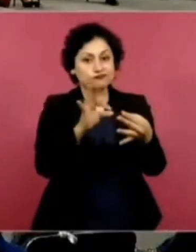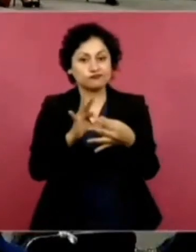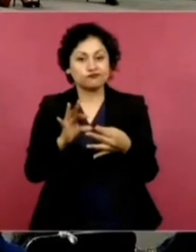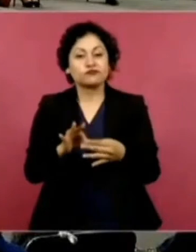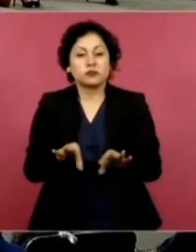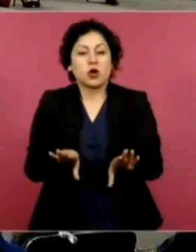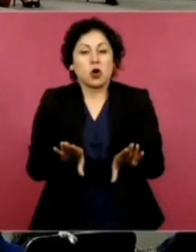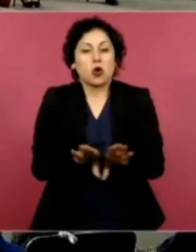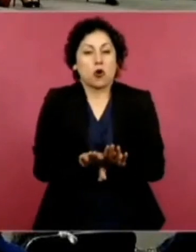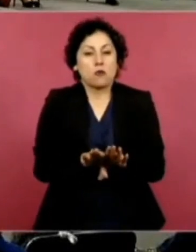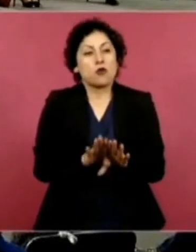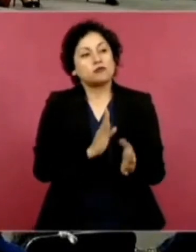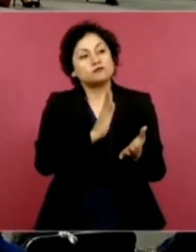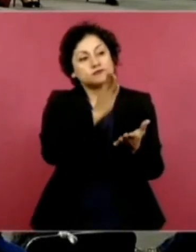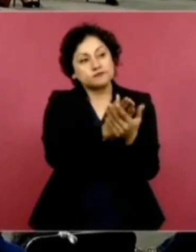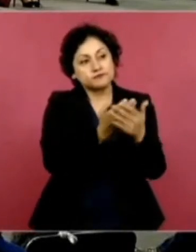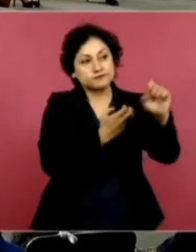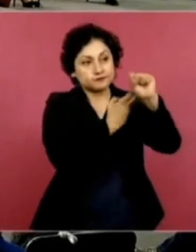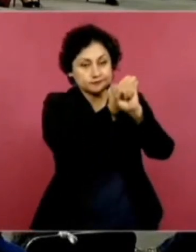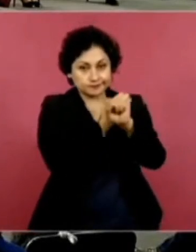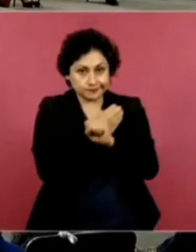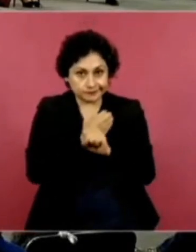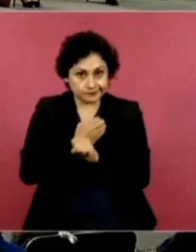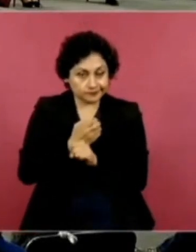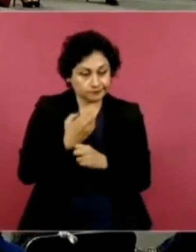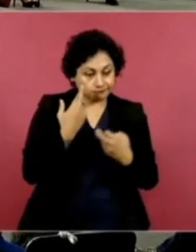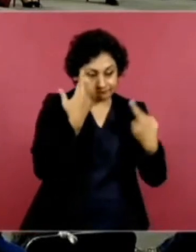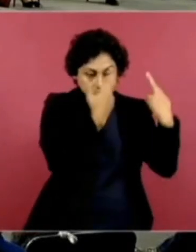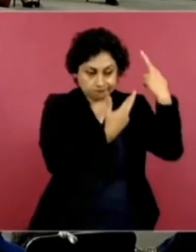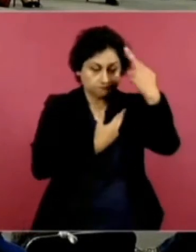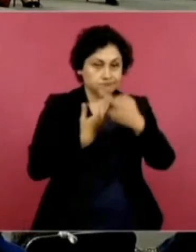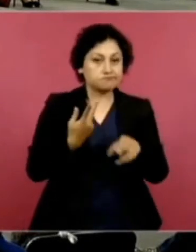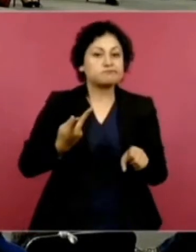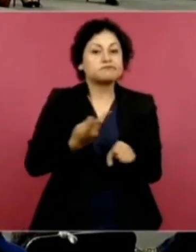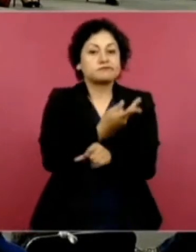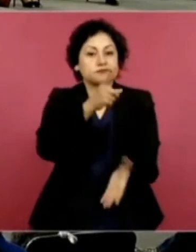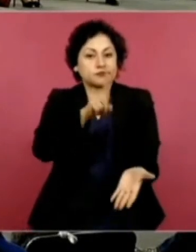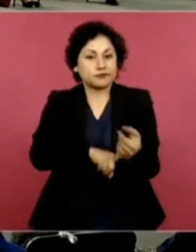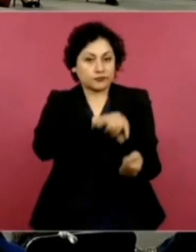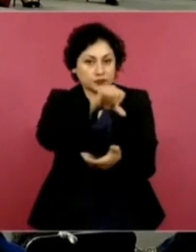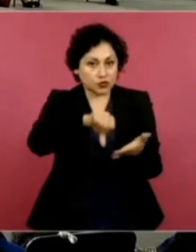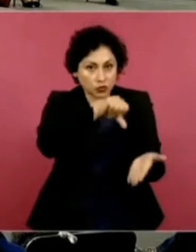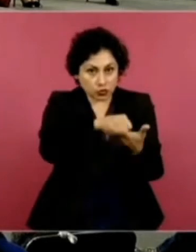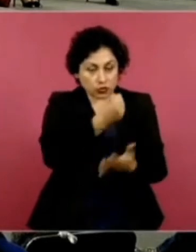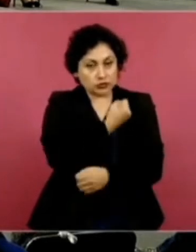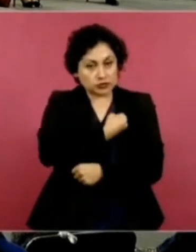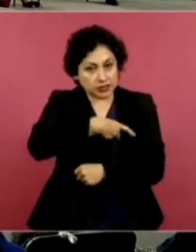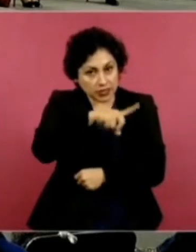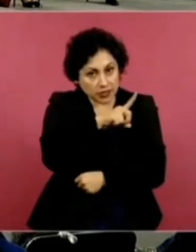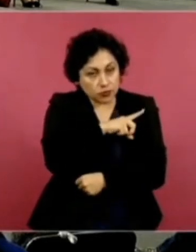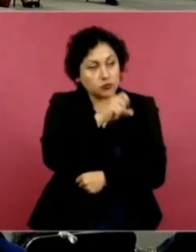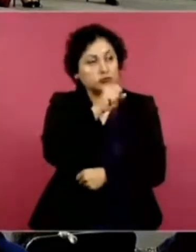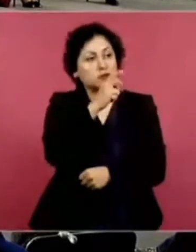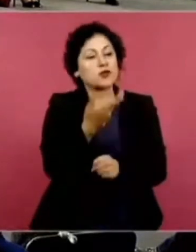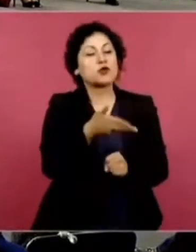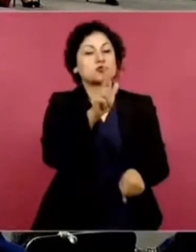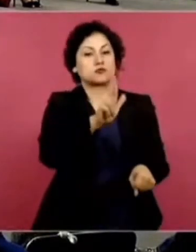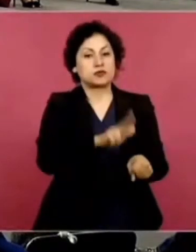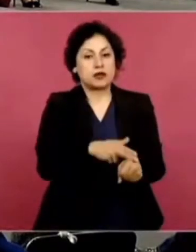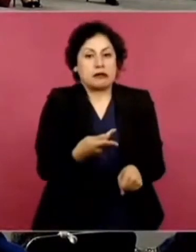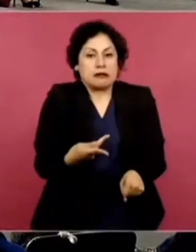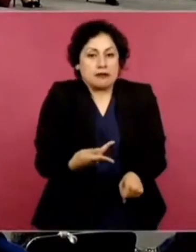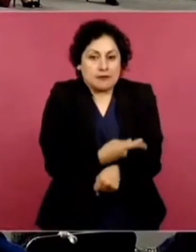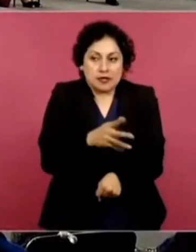las necesidades que se tenían en hospitales y centros de salud que atienden a la población sin